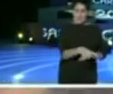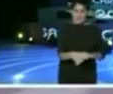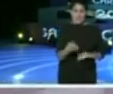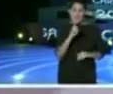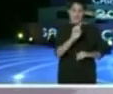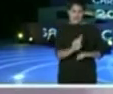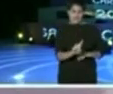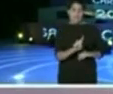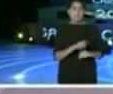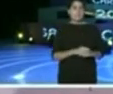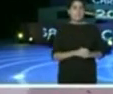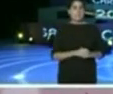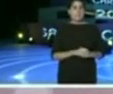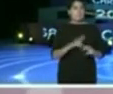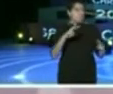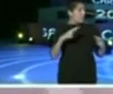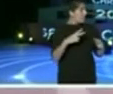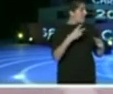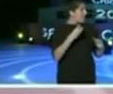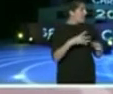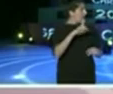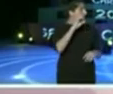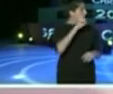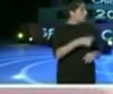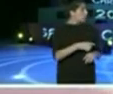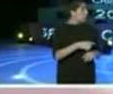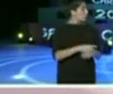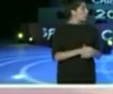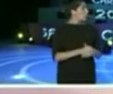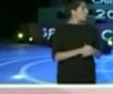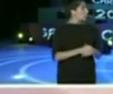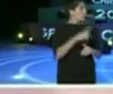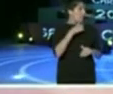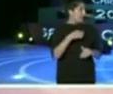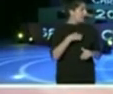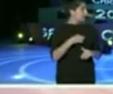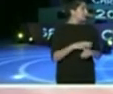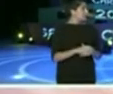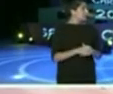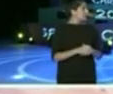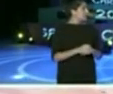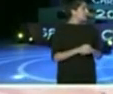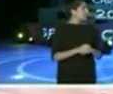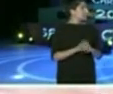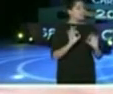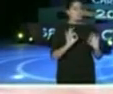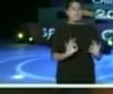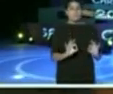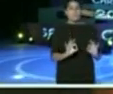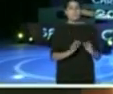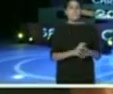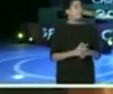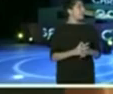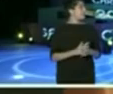donde así va bien por aquí, señor director, don Enrique. Donde nos diga. Perfecto, vamos. ¿Mejor aquí? Venga.